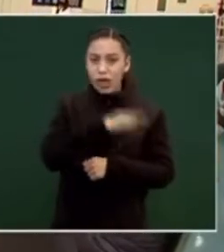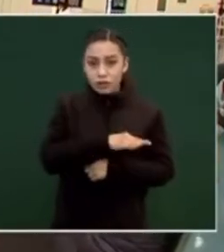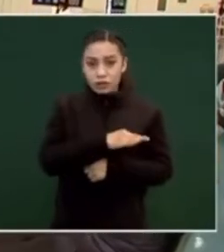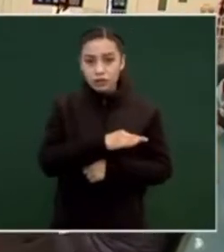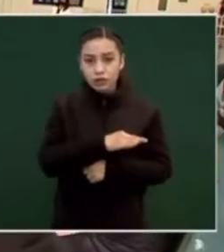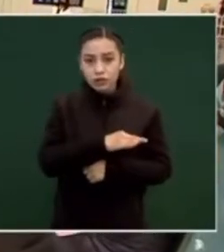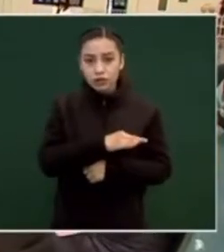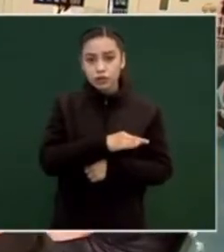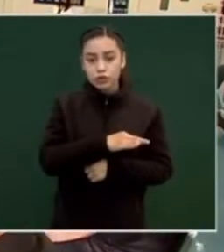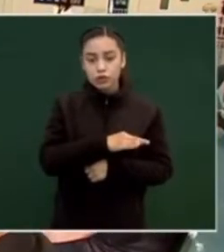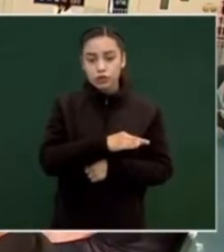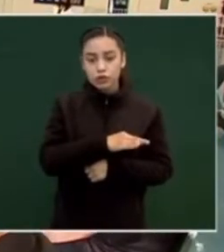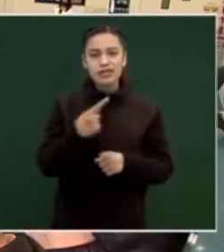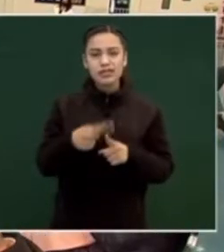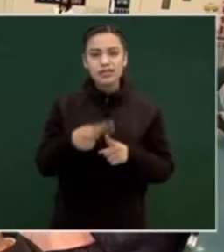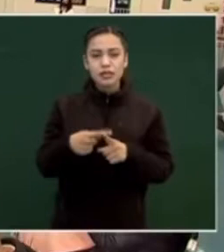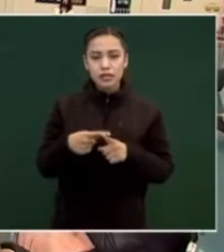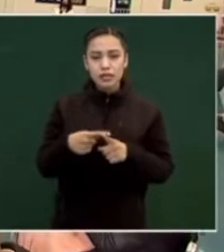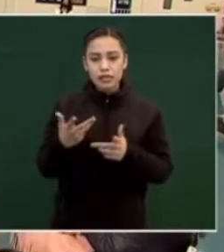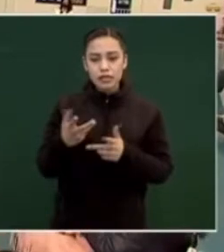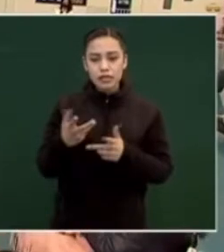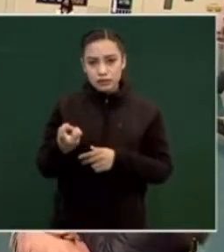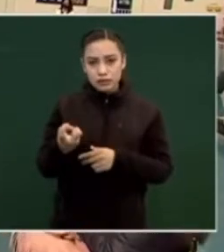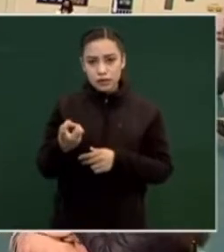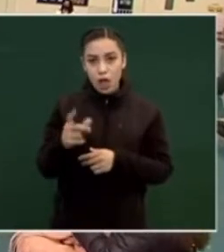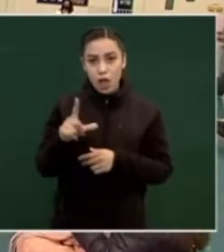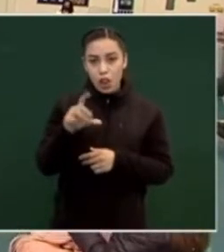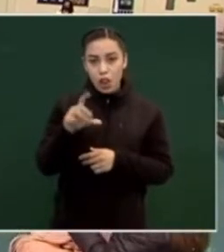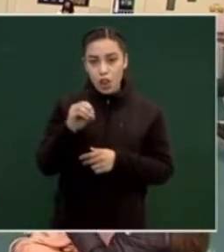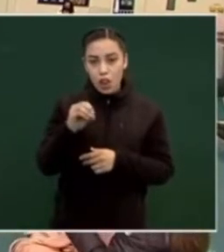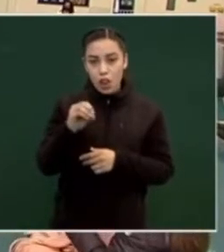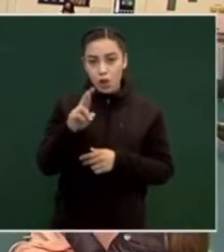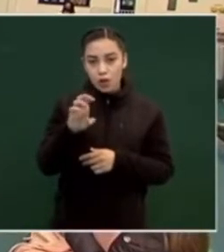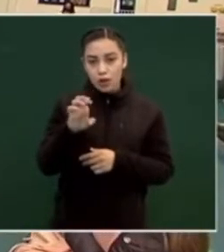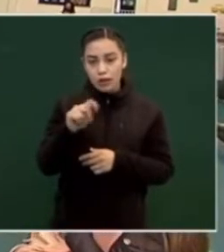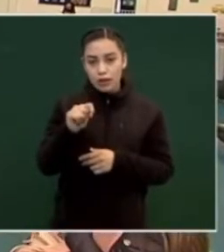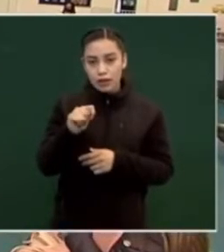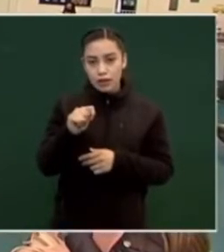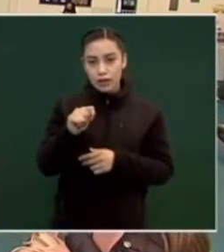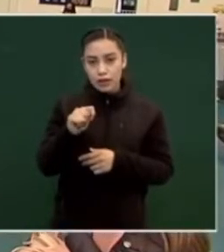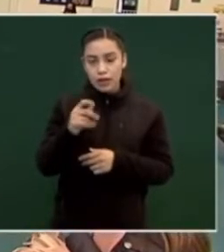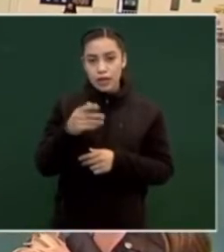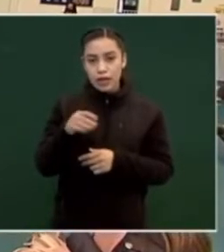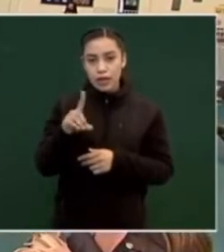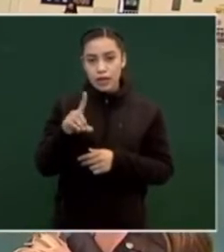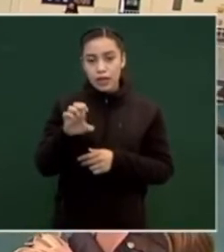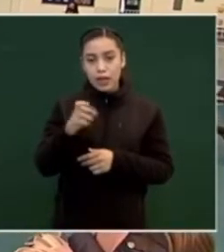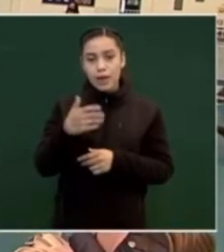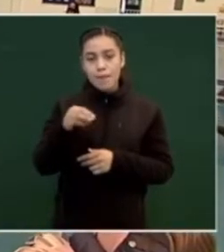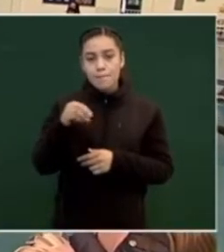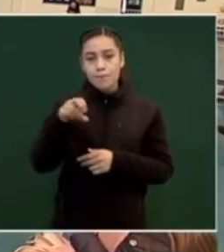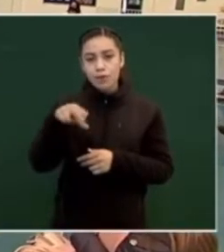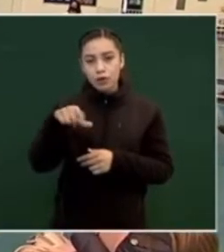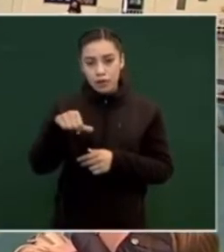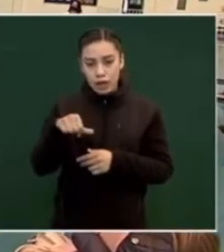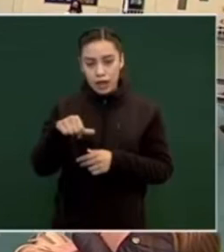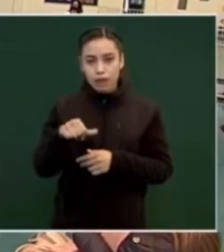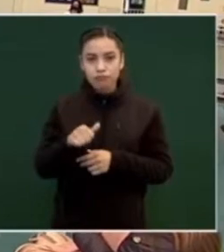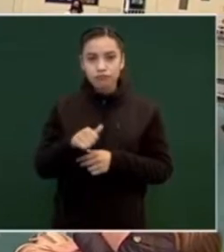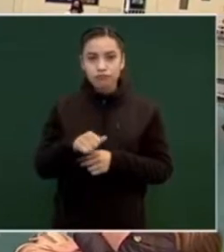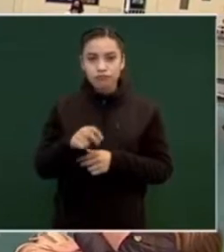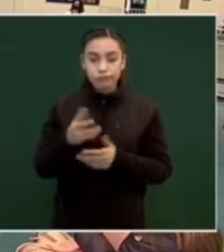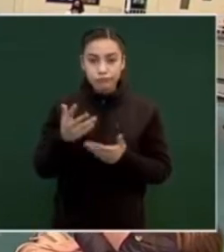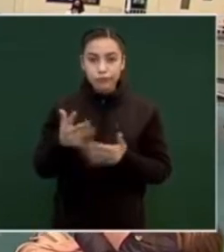de loret de mola bueno ya este estos ataques y